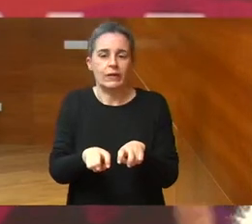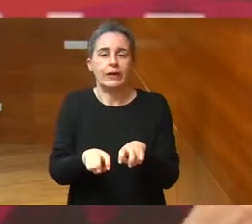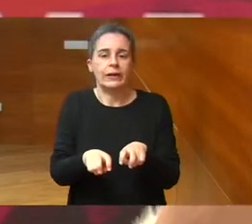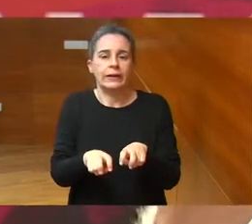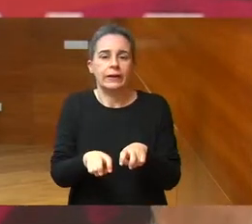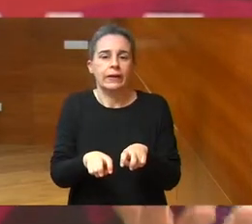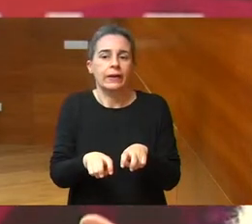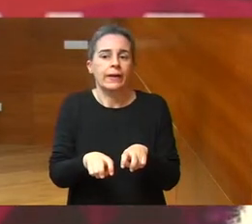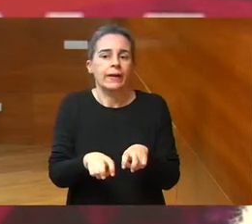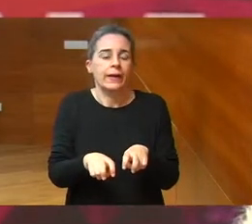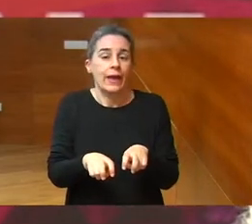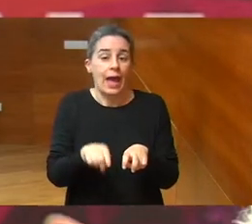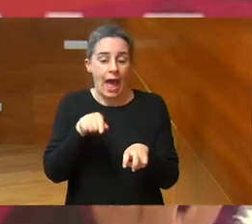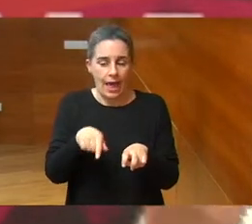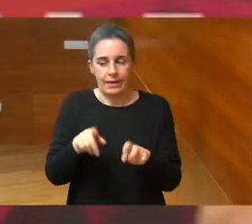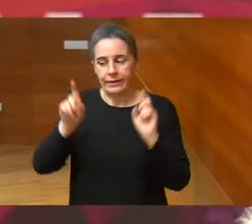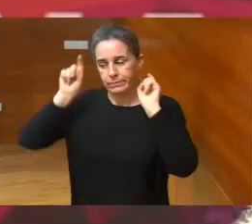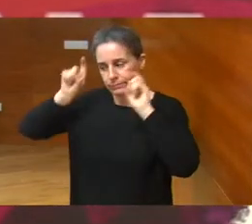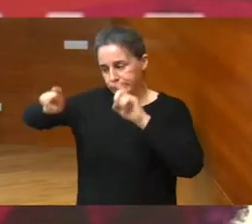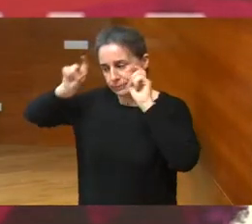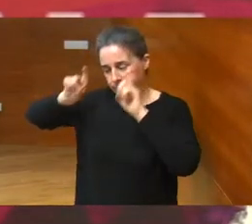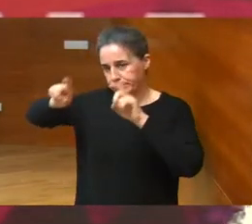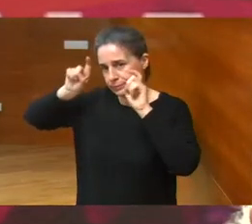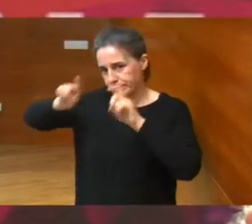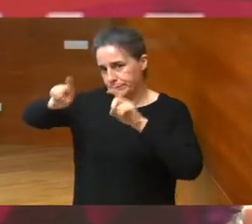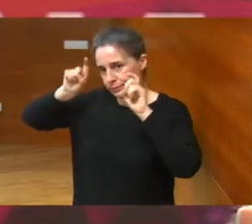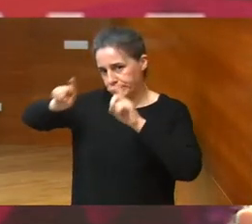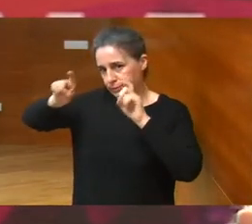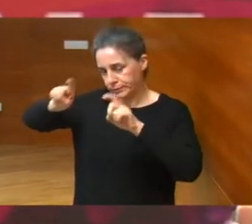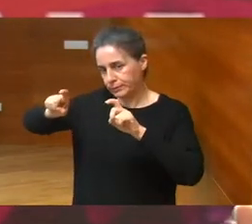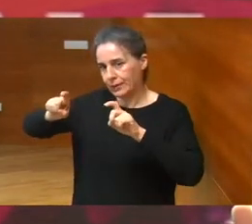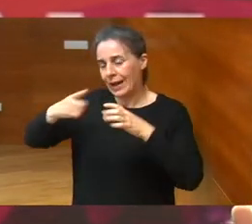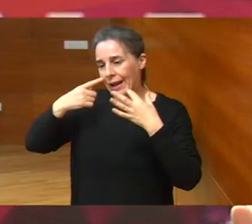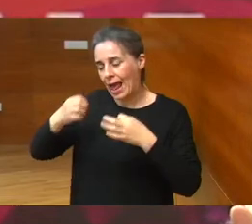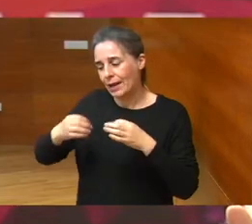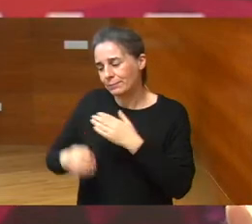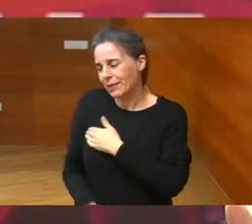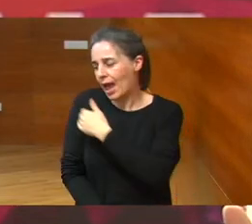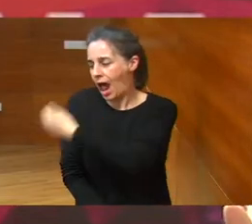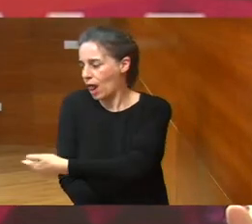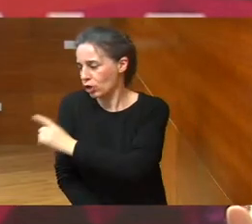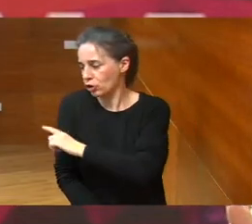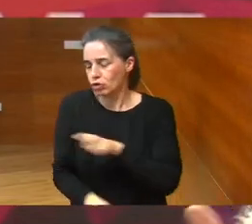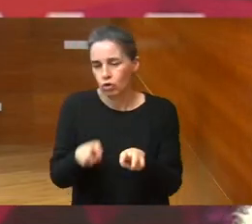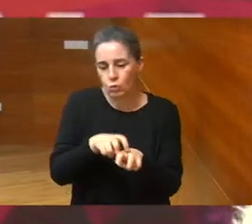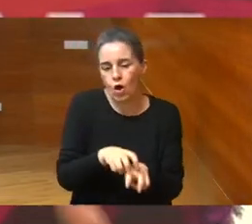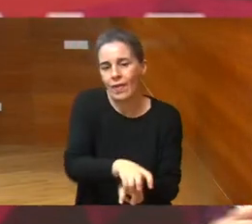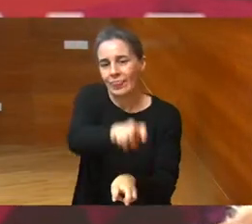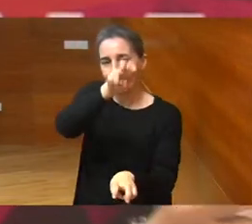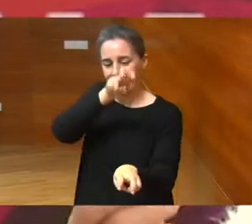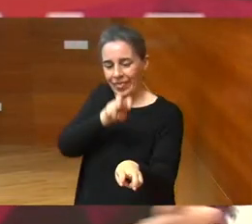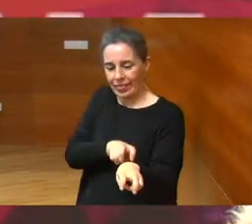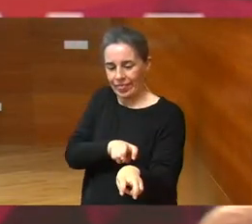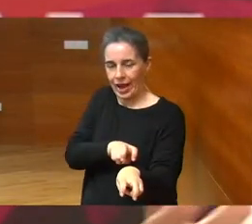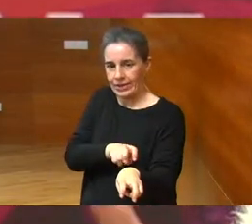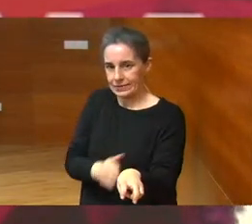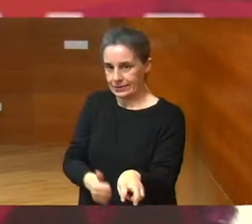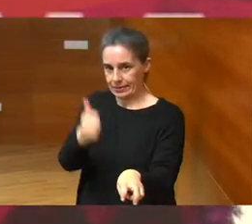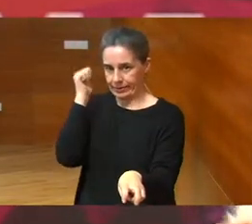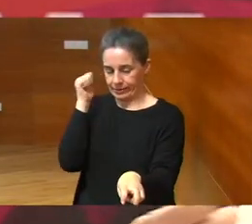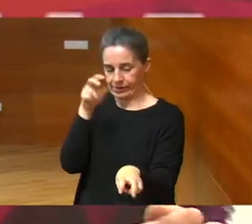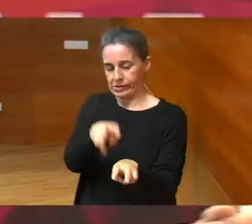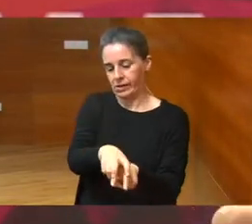Bueno pues una instrucción pasa en la parte en la parte de atrás de avión no Entonces cuando